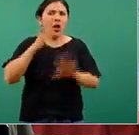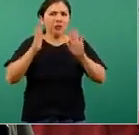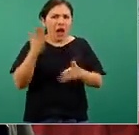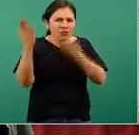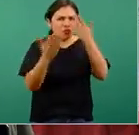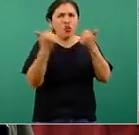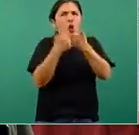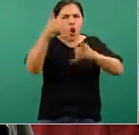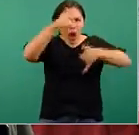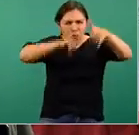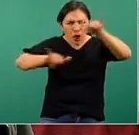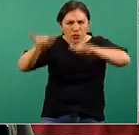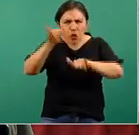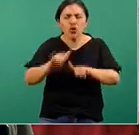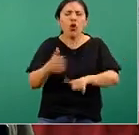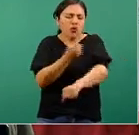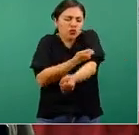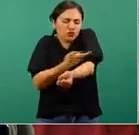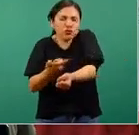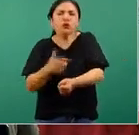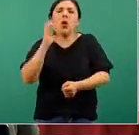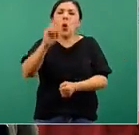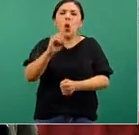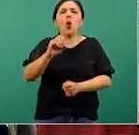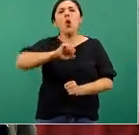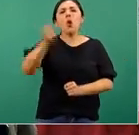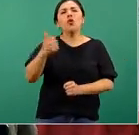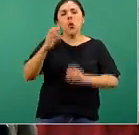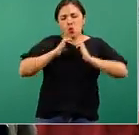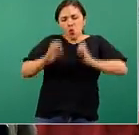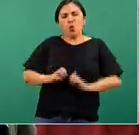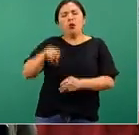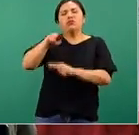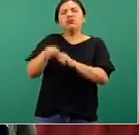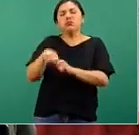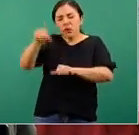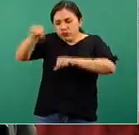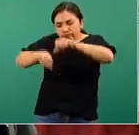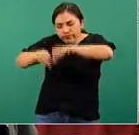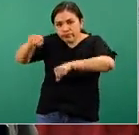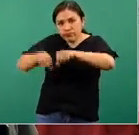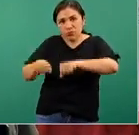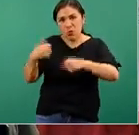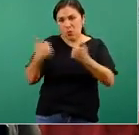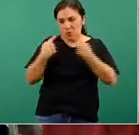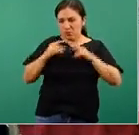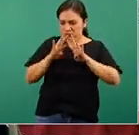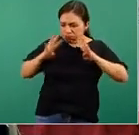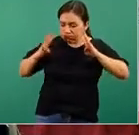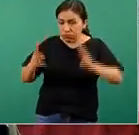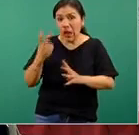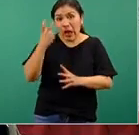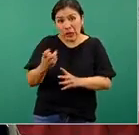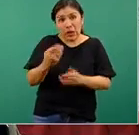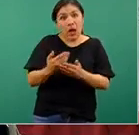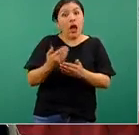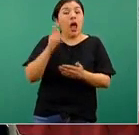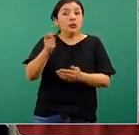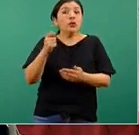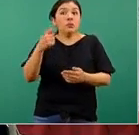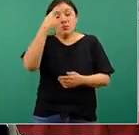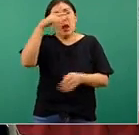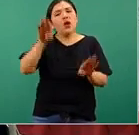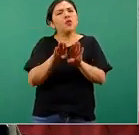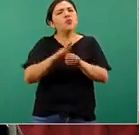de laboratorio, en algunos casos ha habido incluso la necropsia como un recurso extremo que se usó recientemente en un caso semejante en el